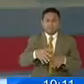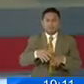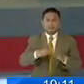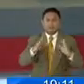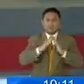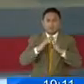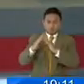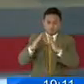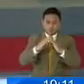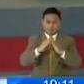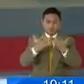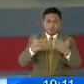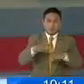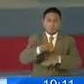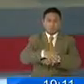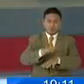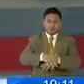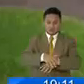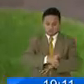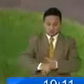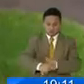urbanización privada en la ciudad de Machala.